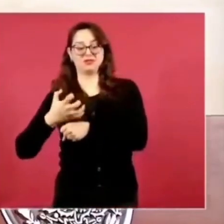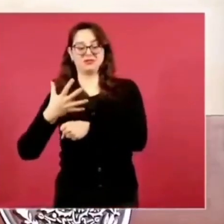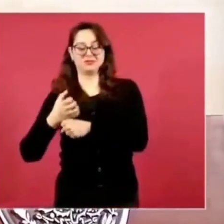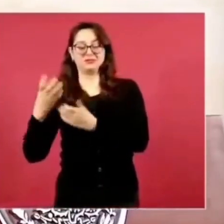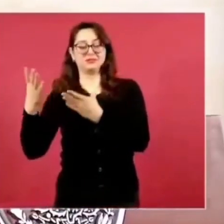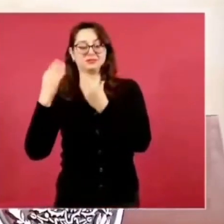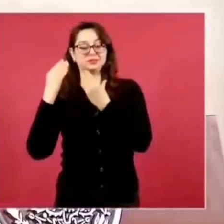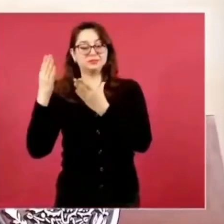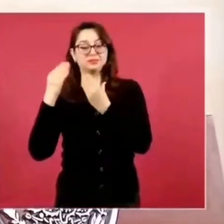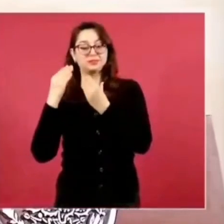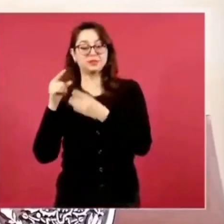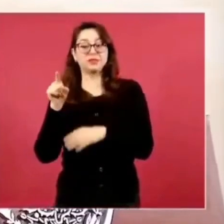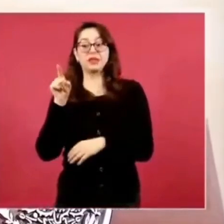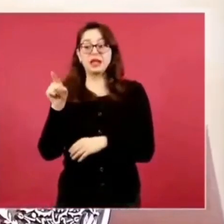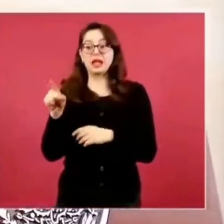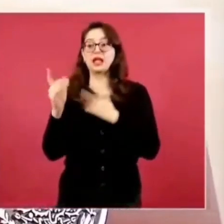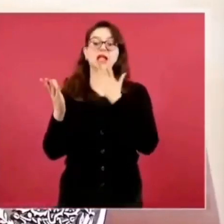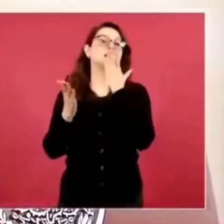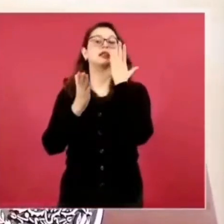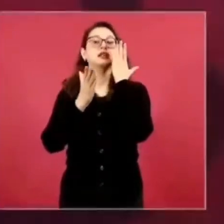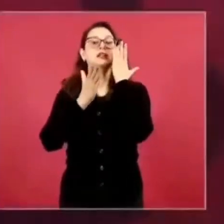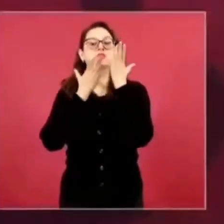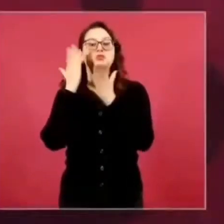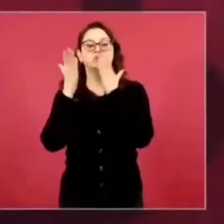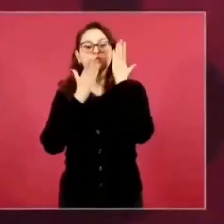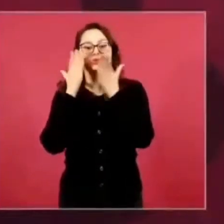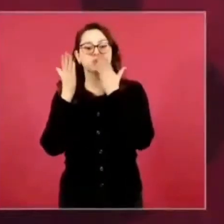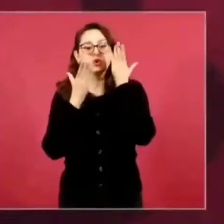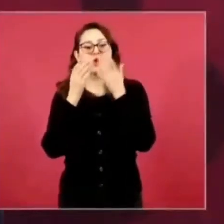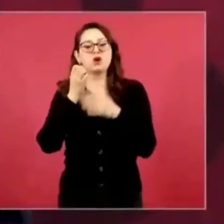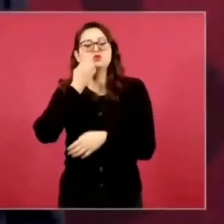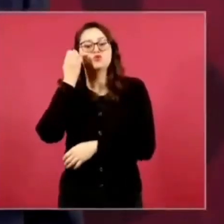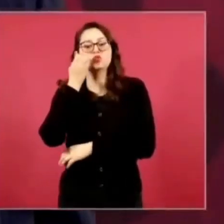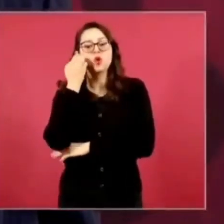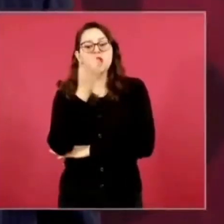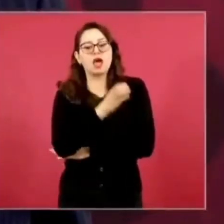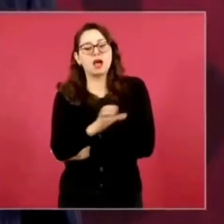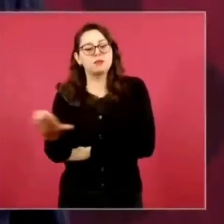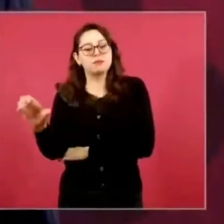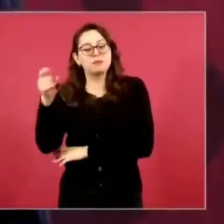en la escuela rural de Selchacán, Campeche.